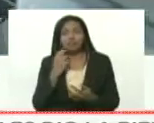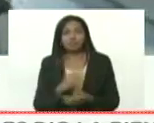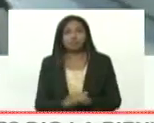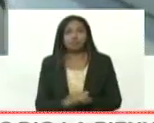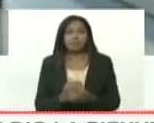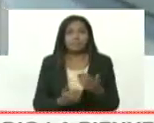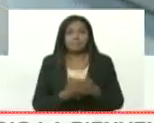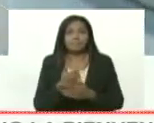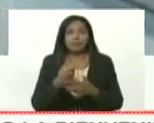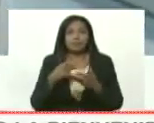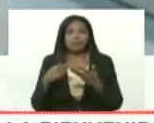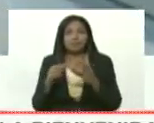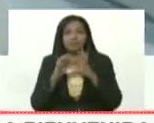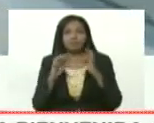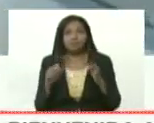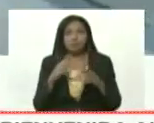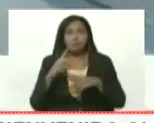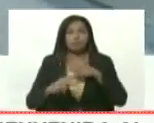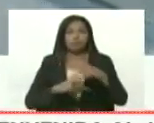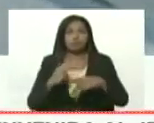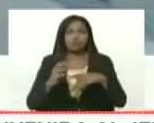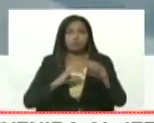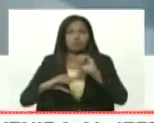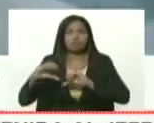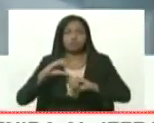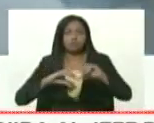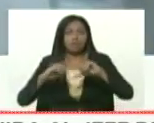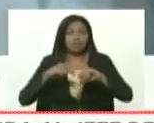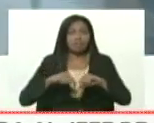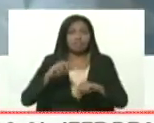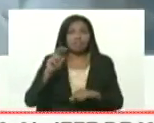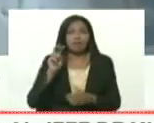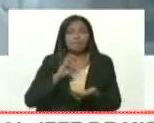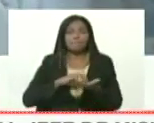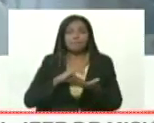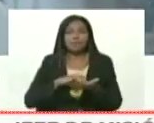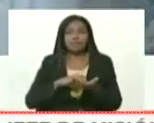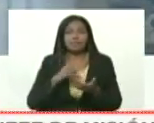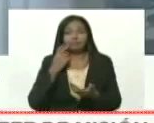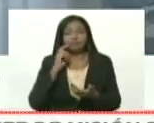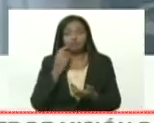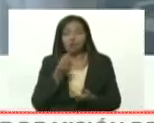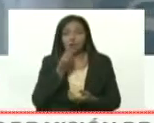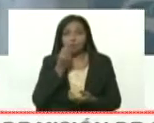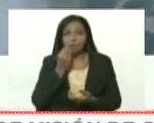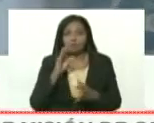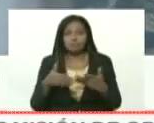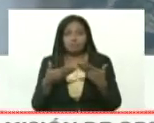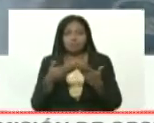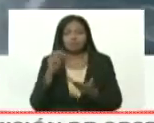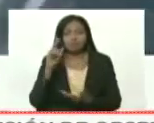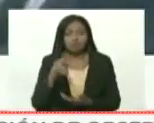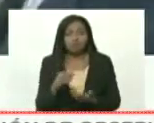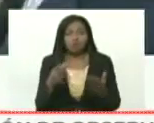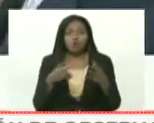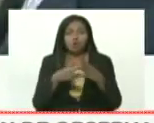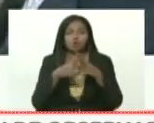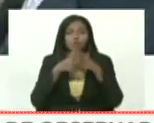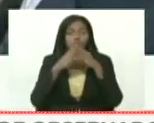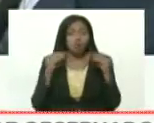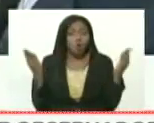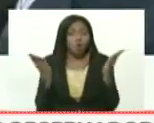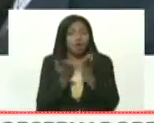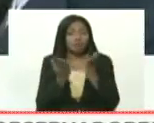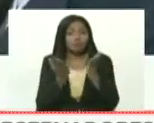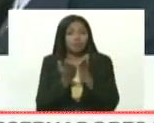hay otra producción científica de Miranda que se llama Chocoalimento. Esto se lo estamos dando a todos los estudiantes